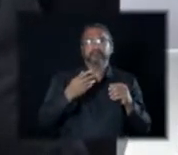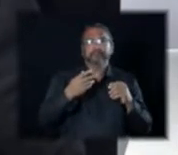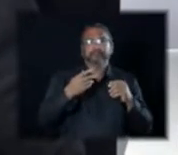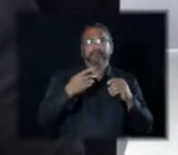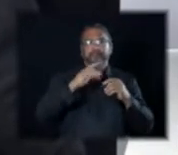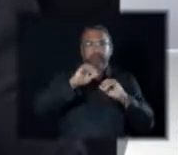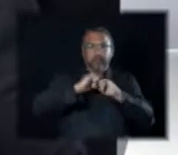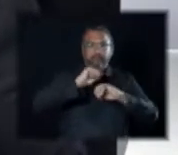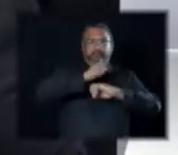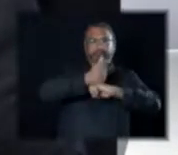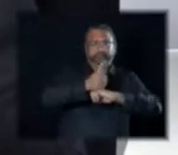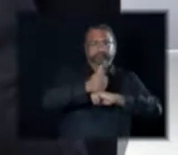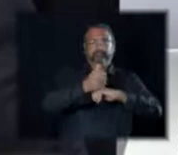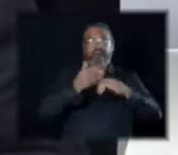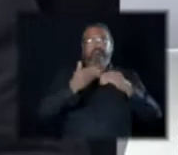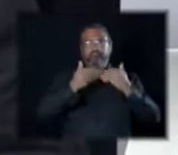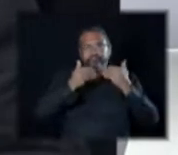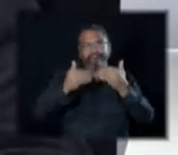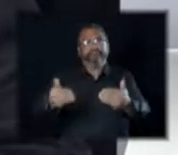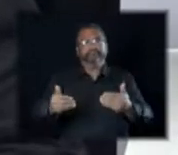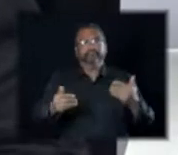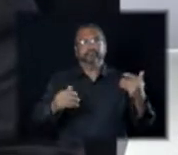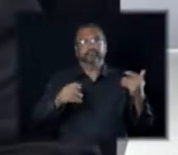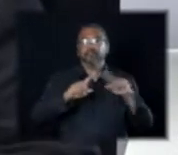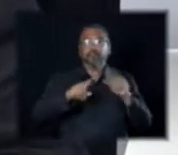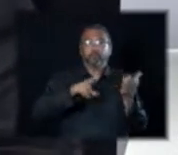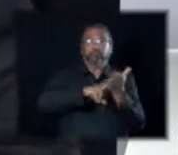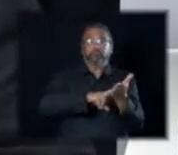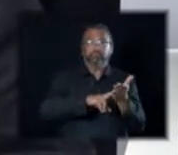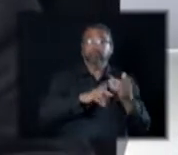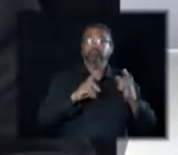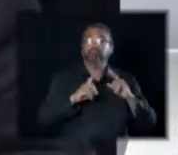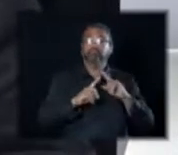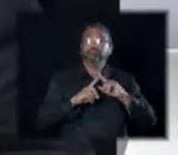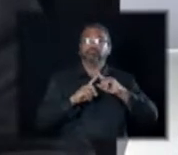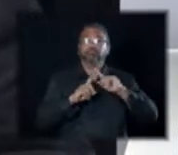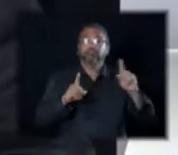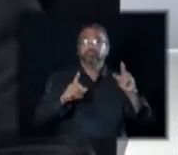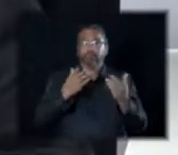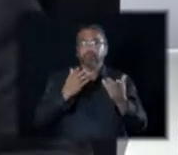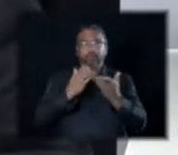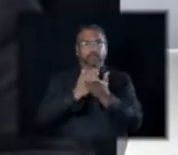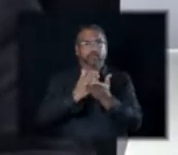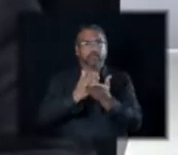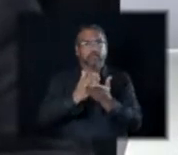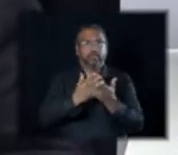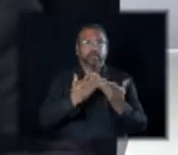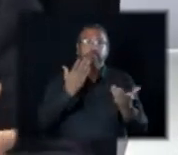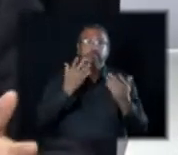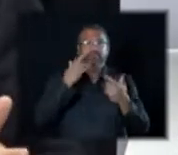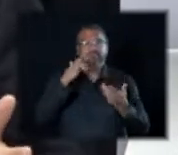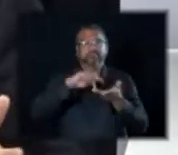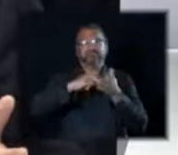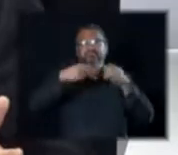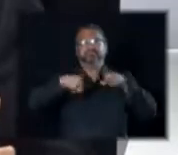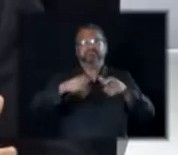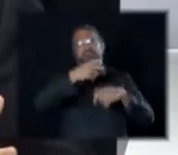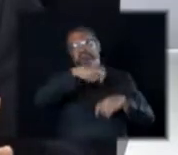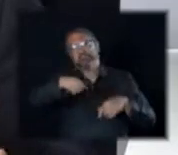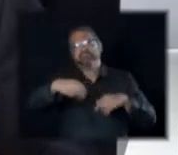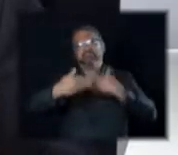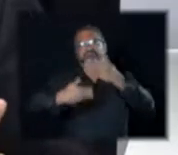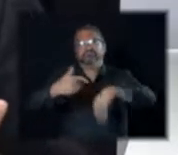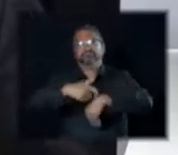Fue un problema de implantación. Se firmó el contrato, pero se detuvo, quizás